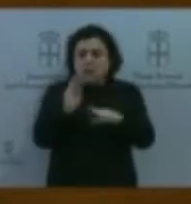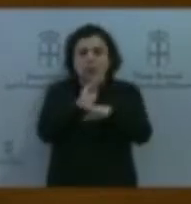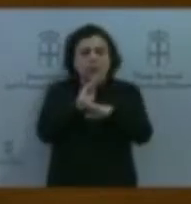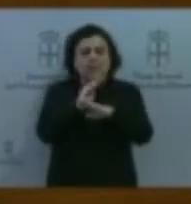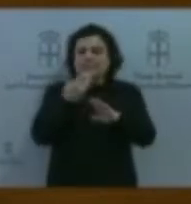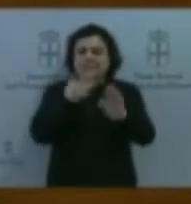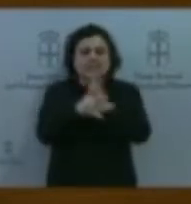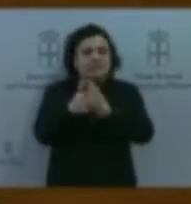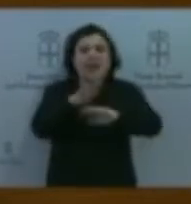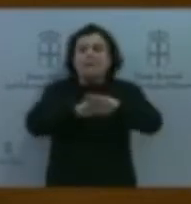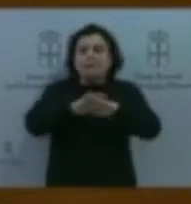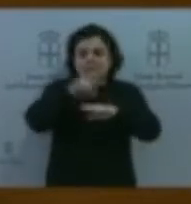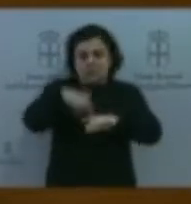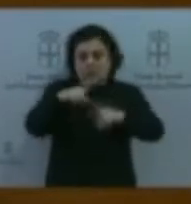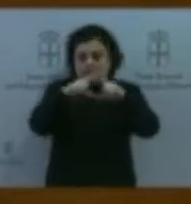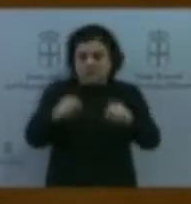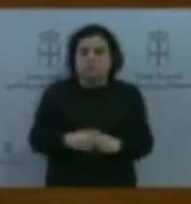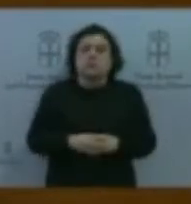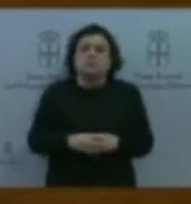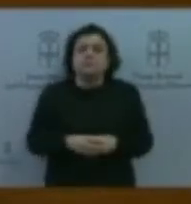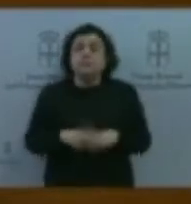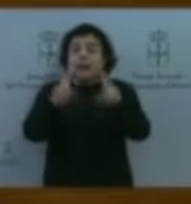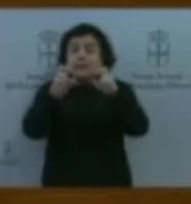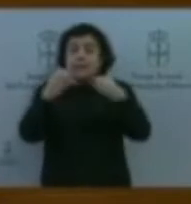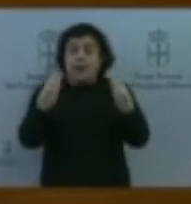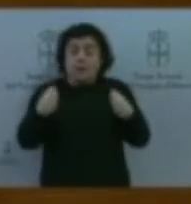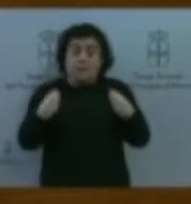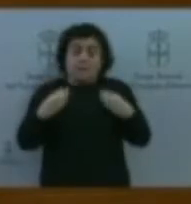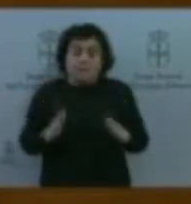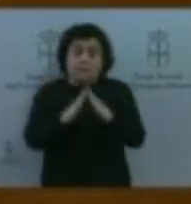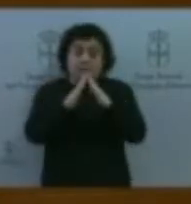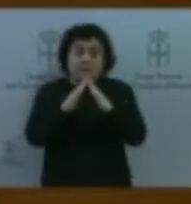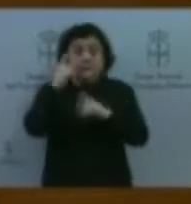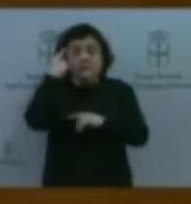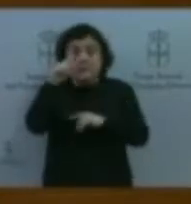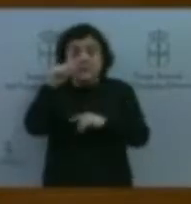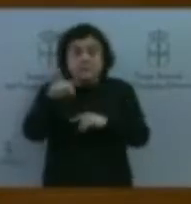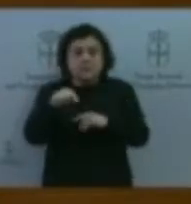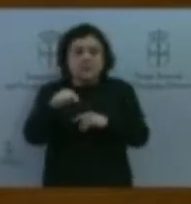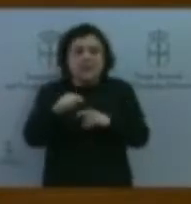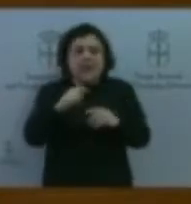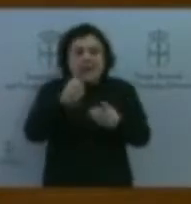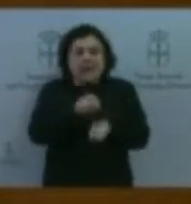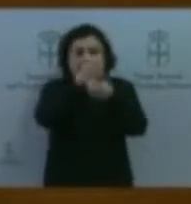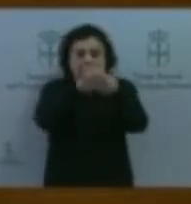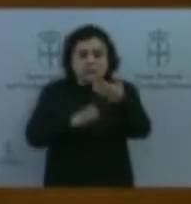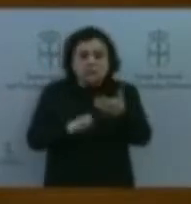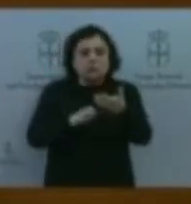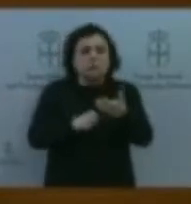Vivienda. Sabemos, según los estudios, que el hacinamiento y la infravivienda son factores de riesgo de propagación del